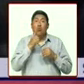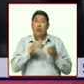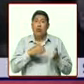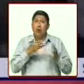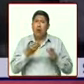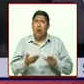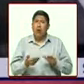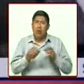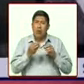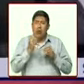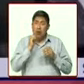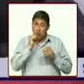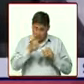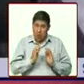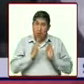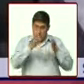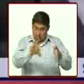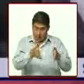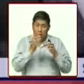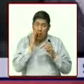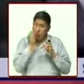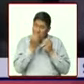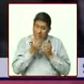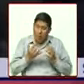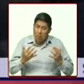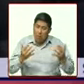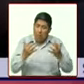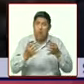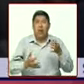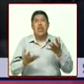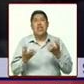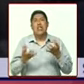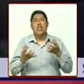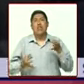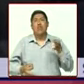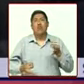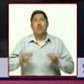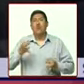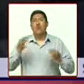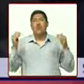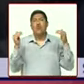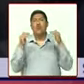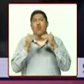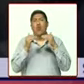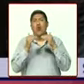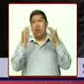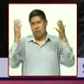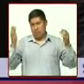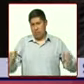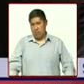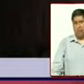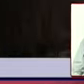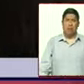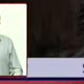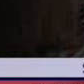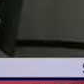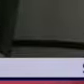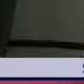día de mañana se la enterrará, es justicia. Solamente pedimos justicia.